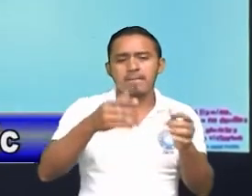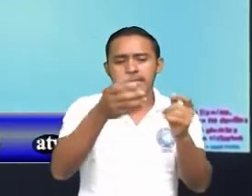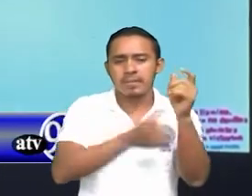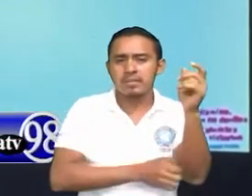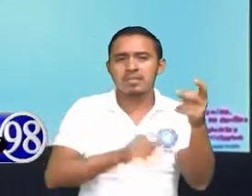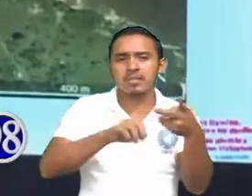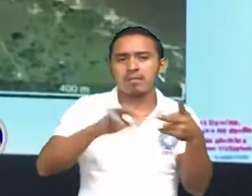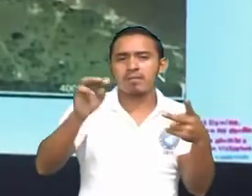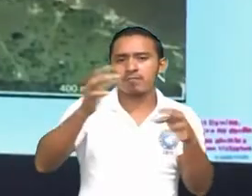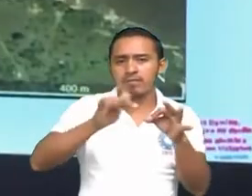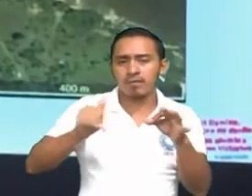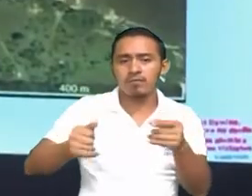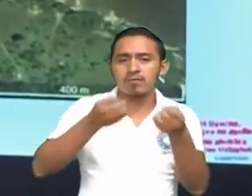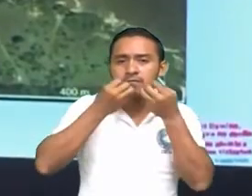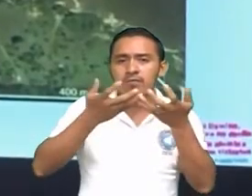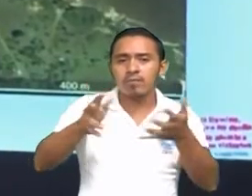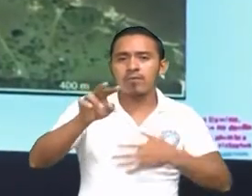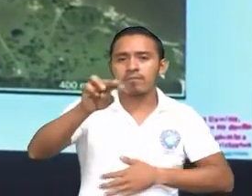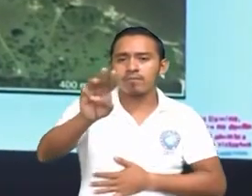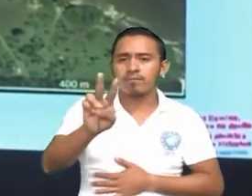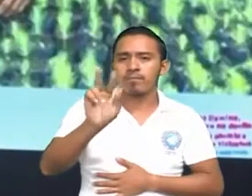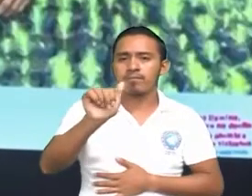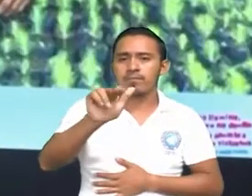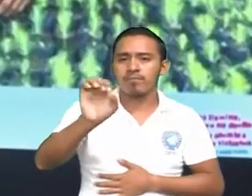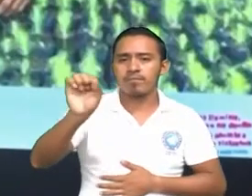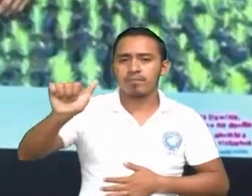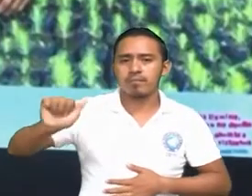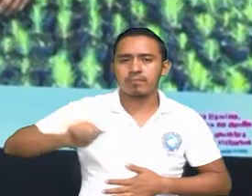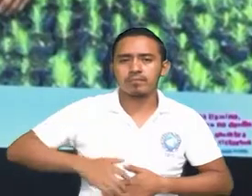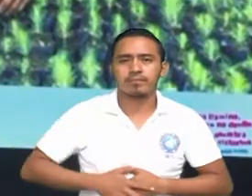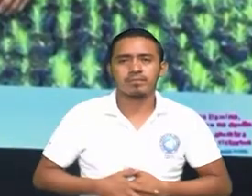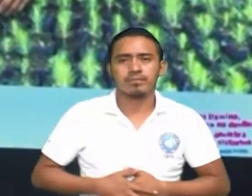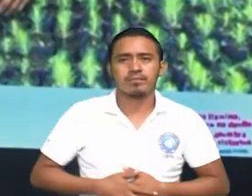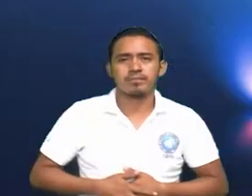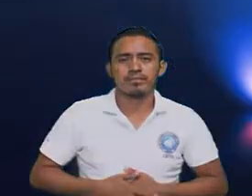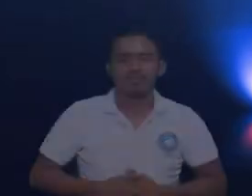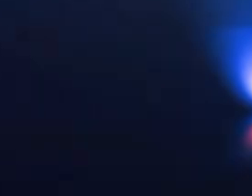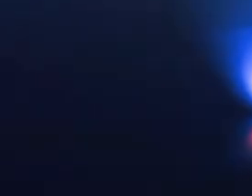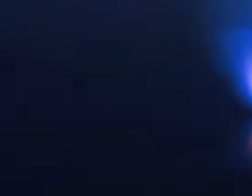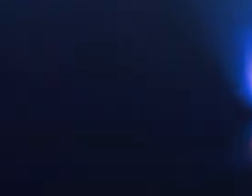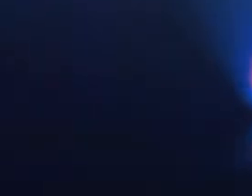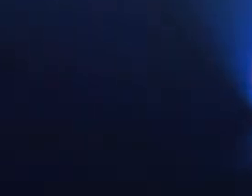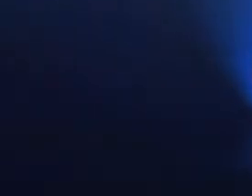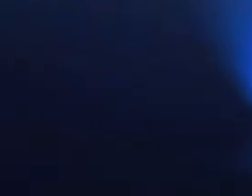cámara de Lester Mora, para el canal parlamentario, les informó Vanessa Paz.